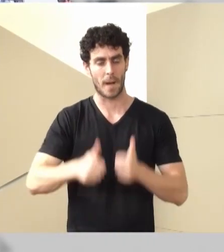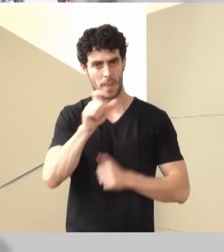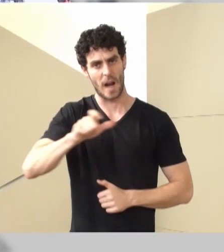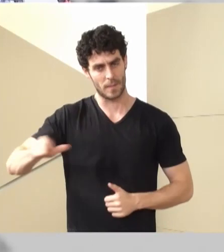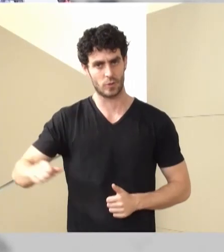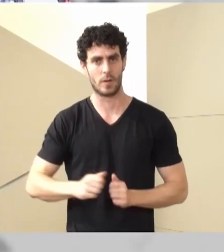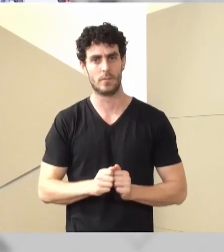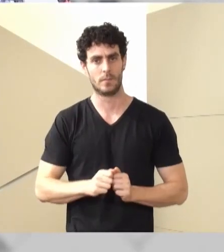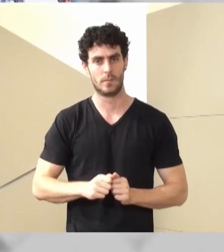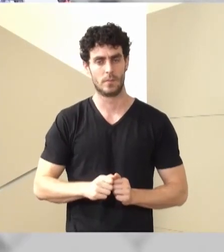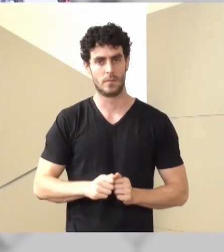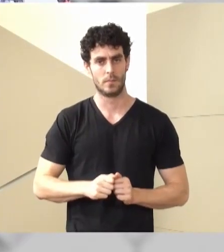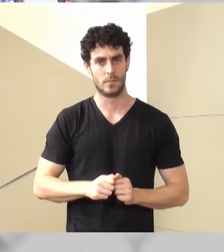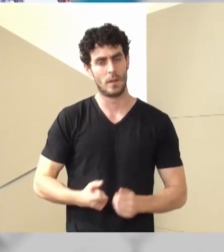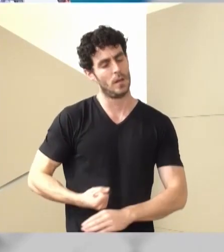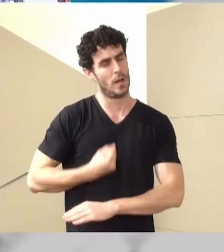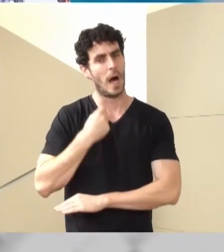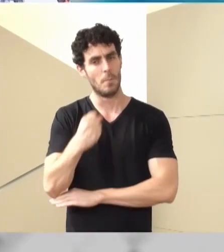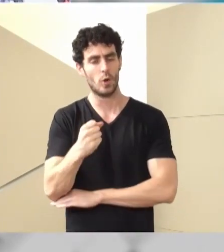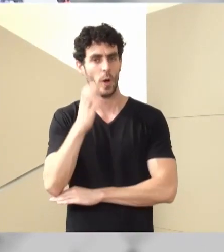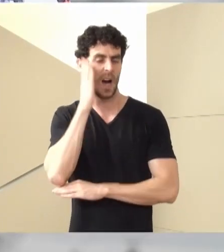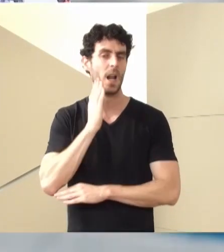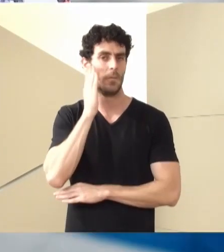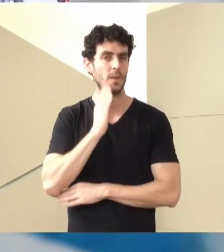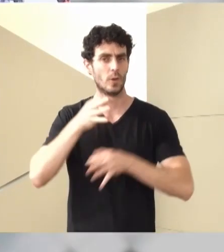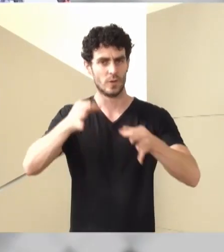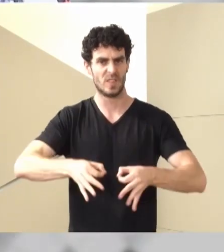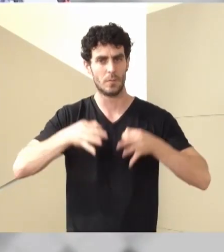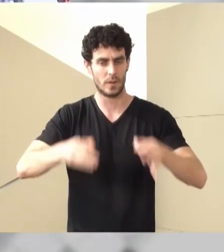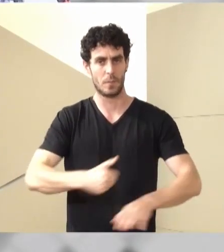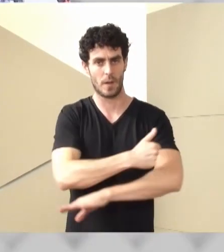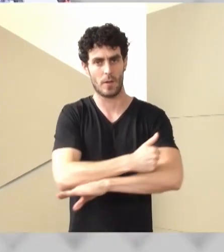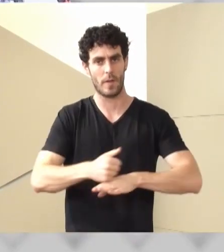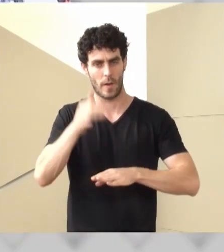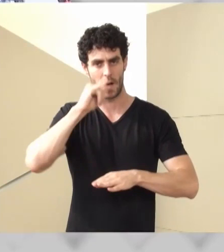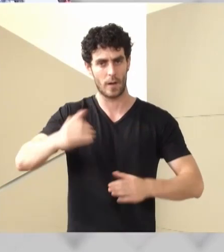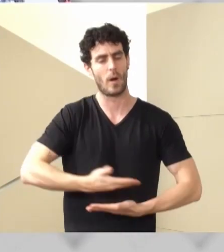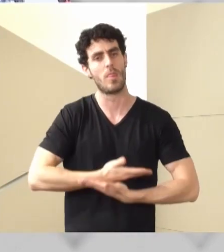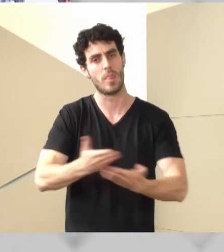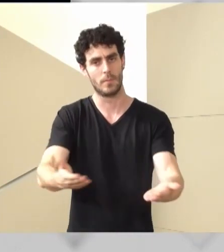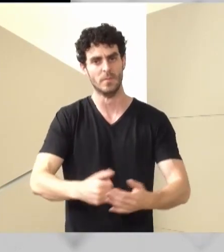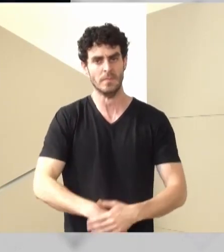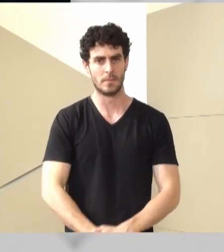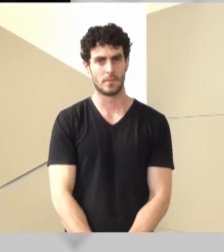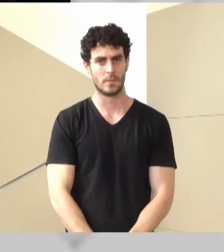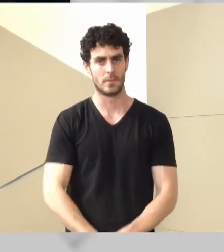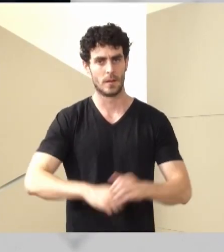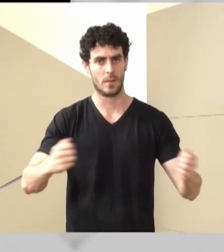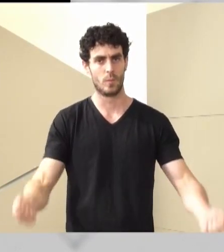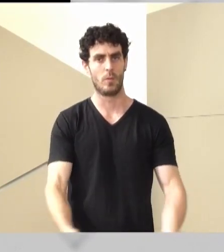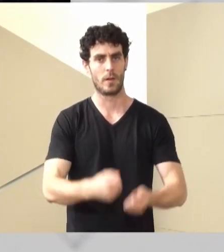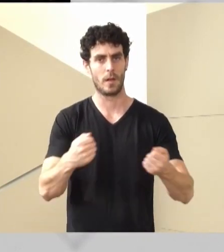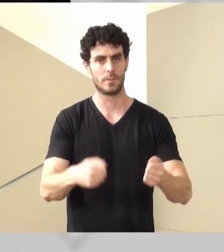correspondiendo al apoyo y al afecto que siempre le ofrecen los riojanos y las riojanas.